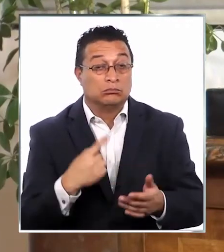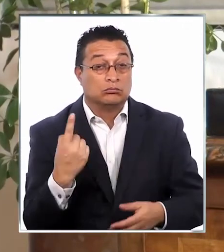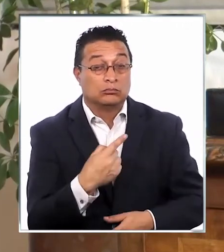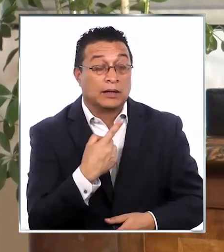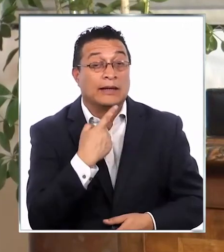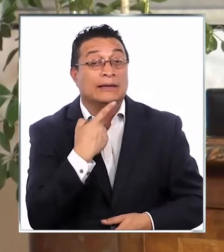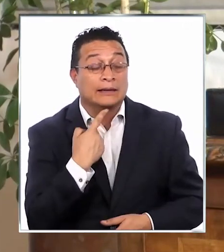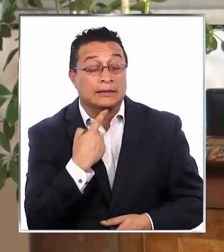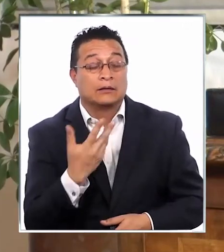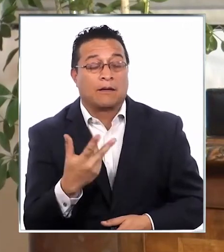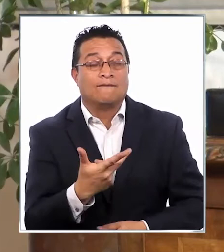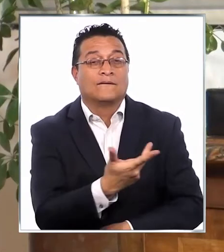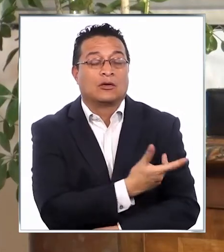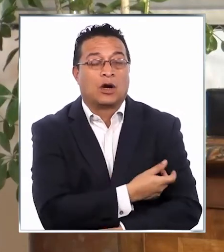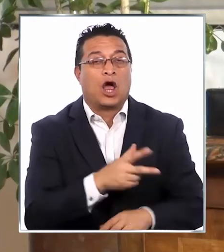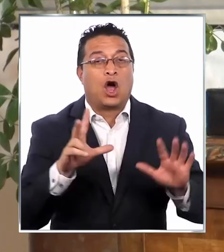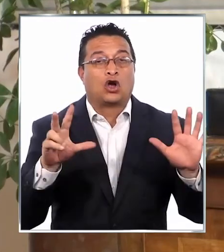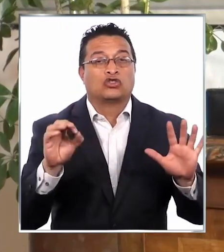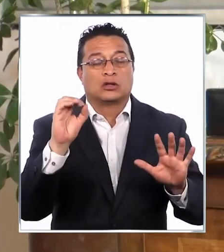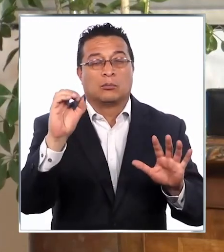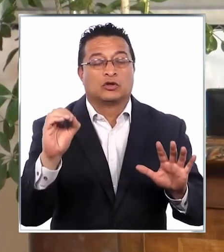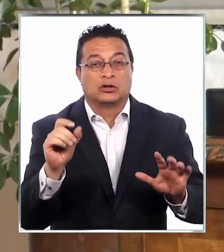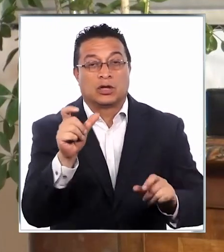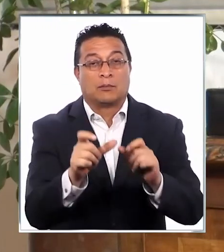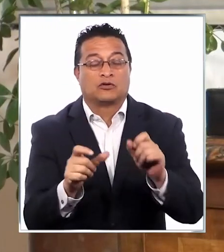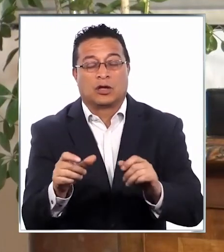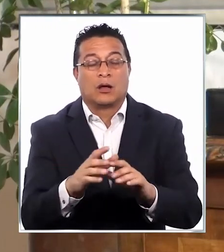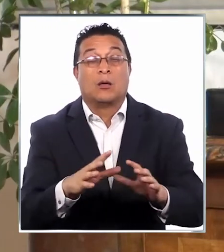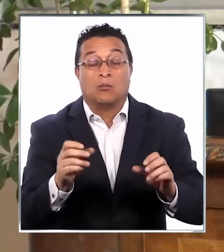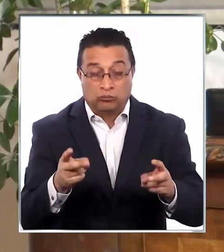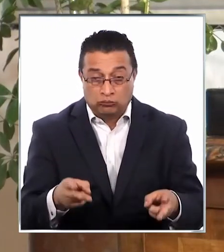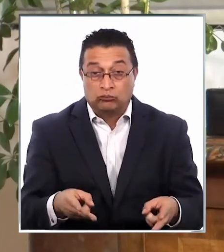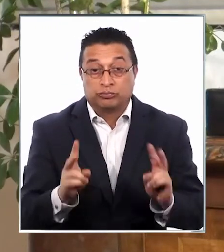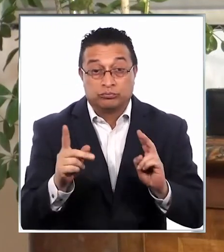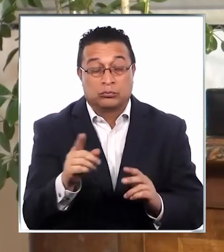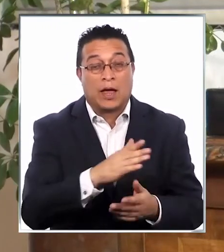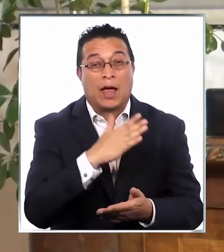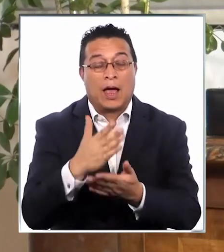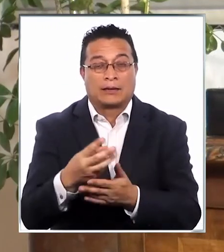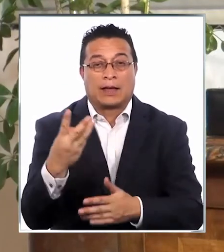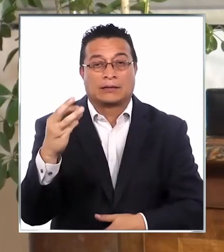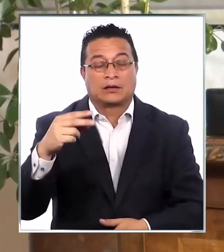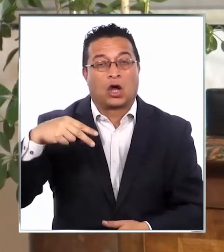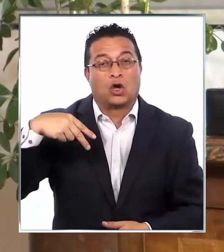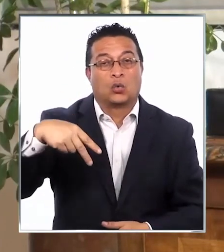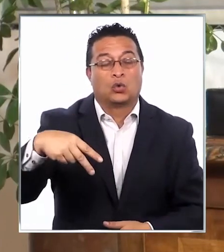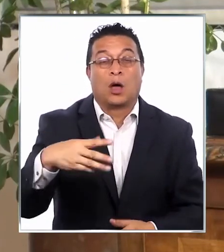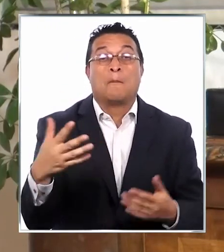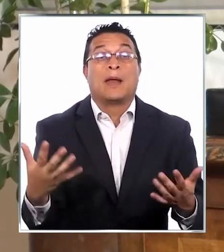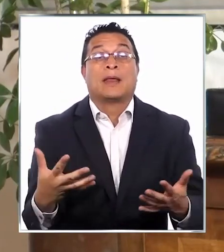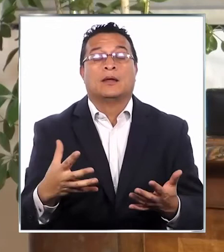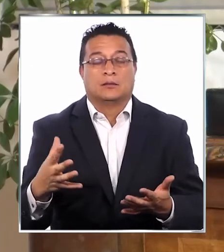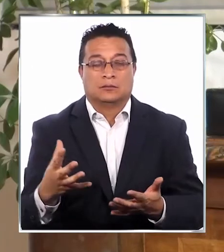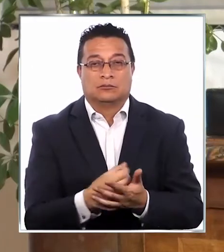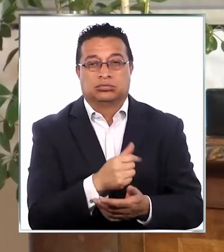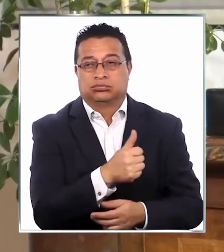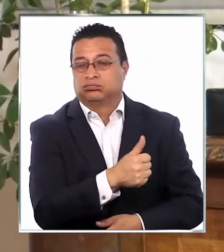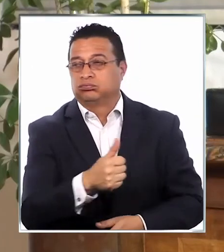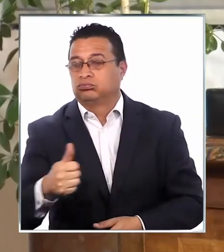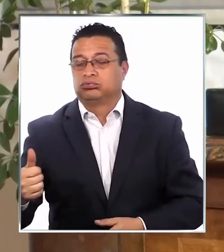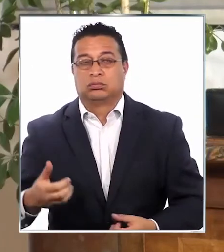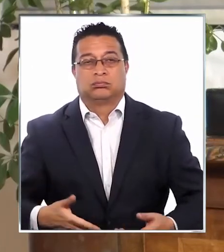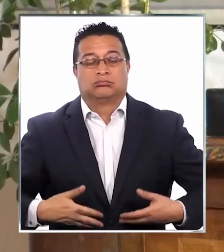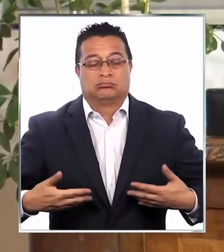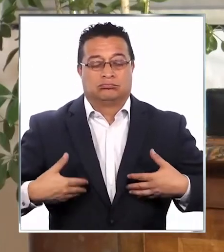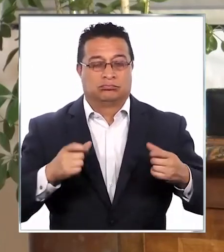nos interesa es vacunar al 80% de la población susceptible al día 30 de junio. ¿Para qué? Para obtener ese efecto rebaño